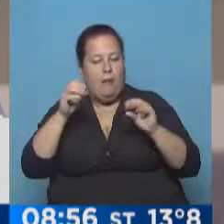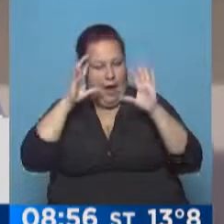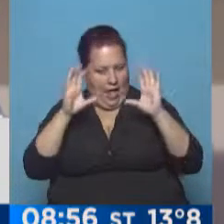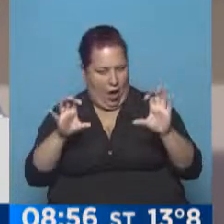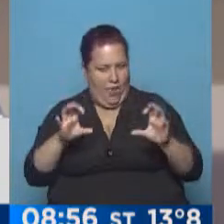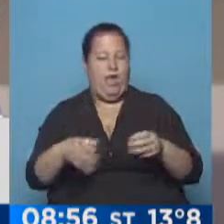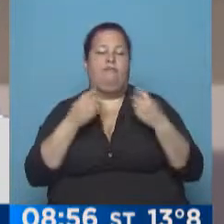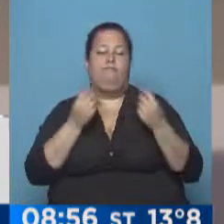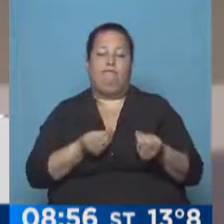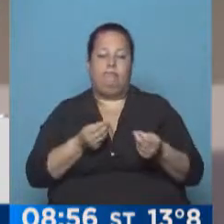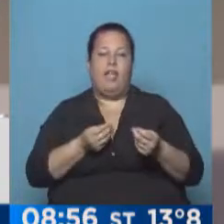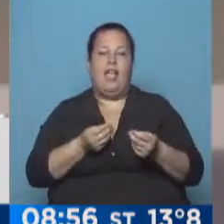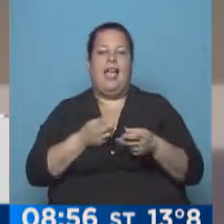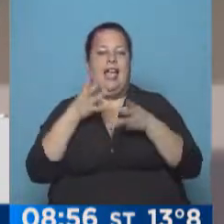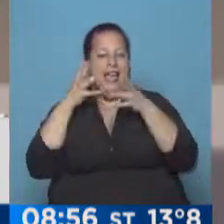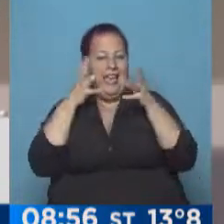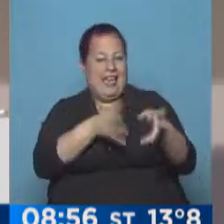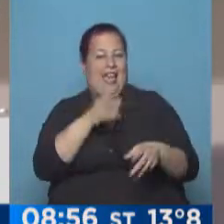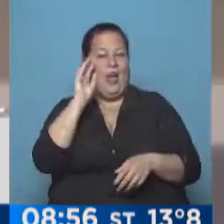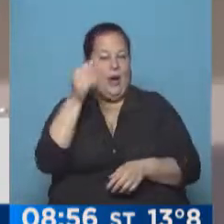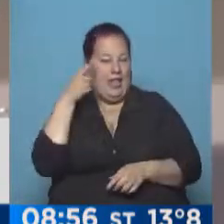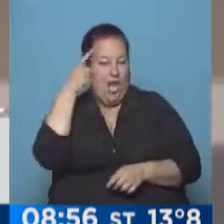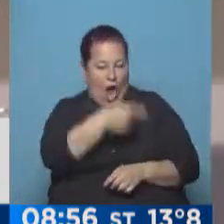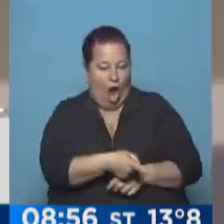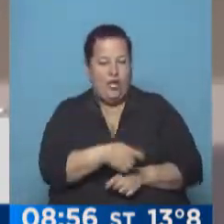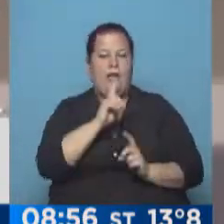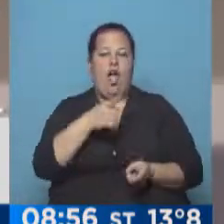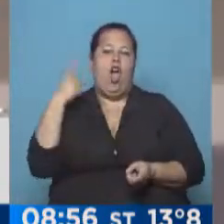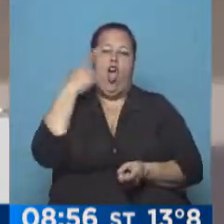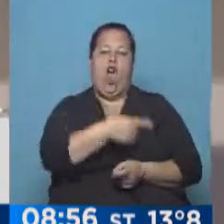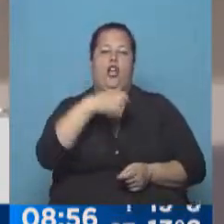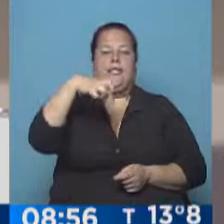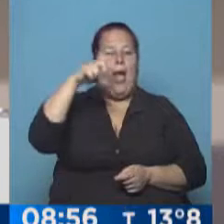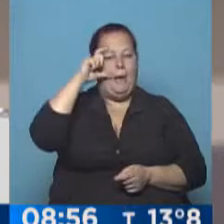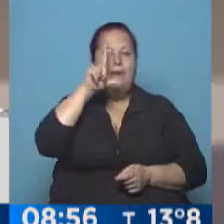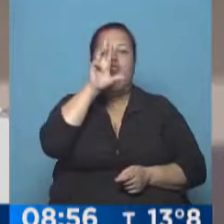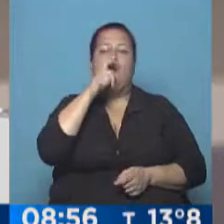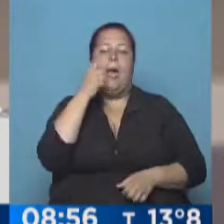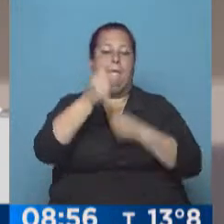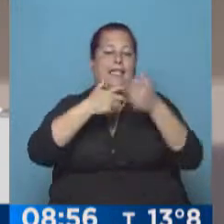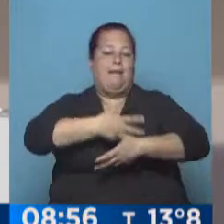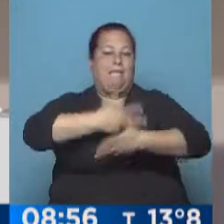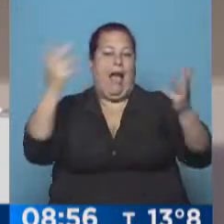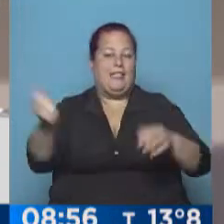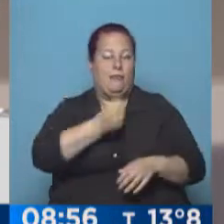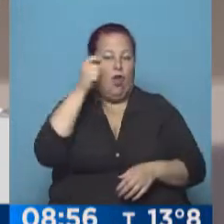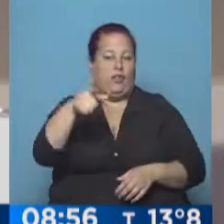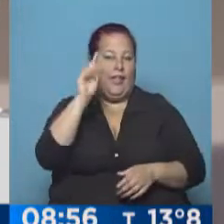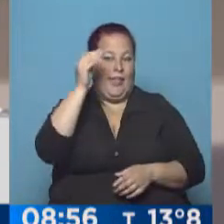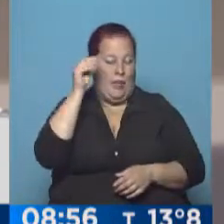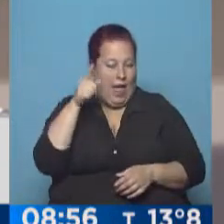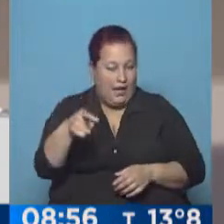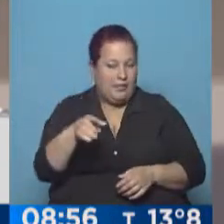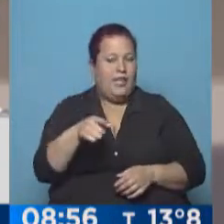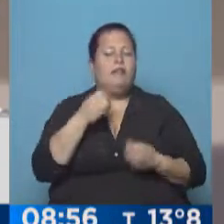porque el ataque a brasil y el ataque a petrobras que es la mayor empresa la empresa más importante de este país